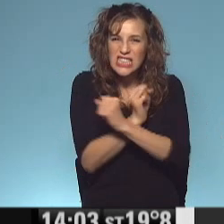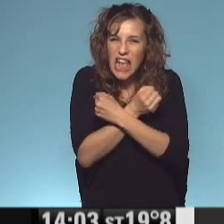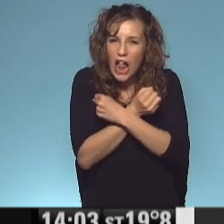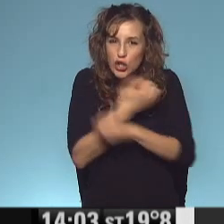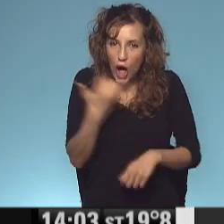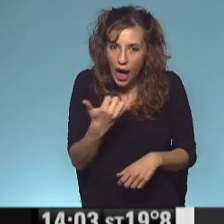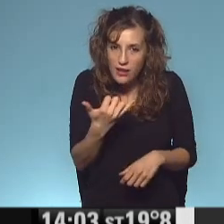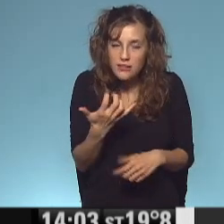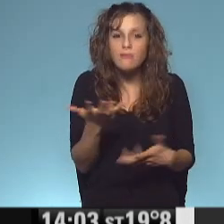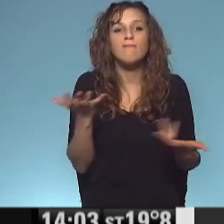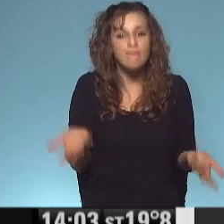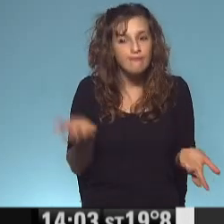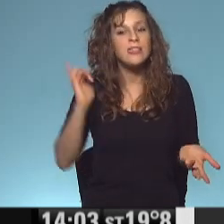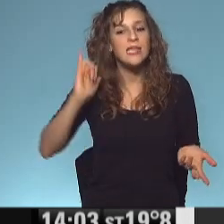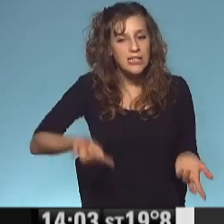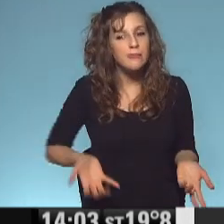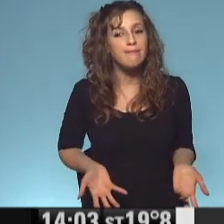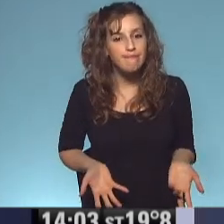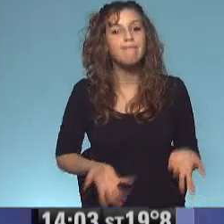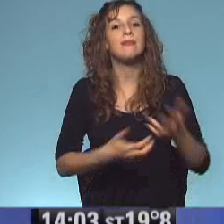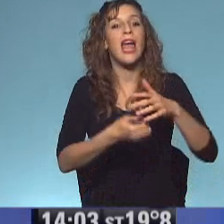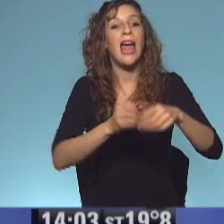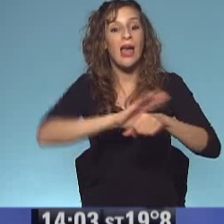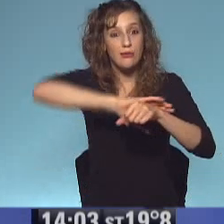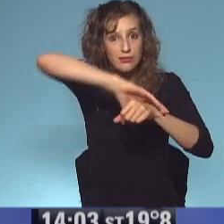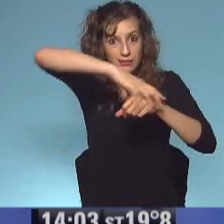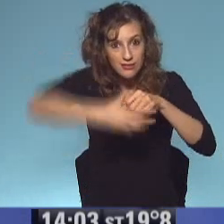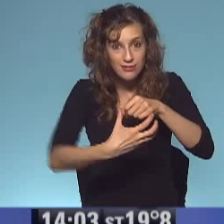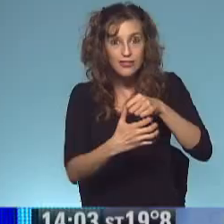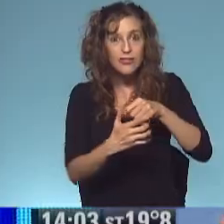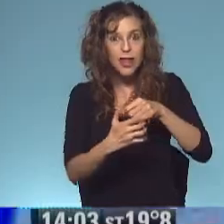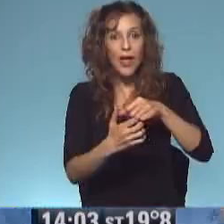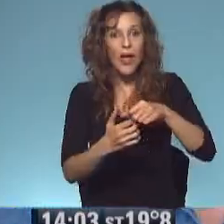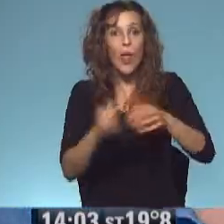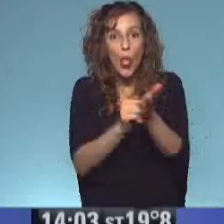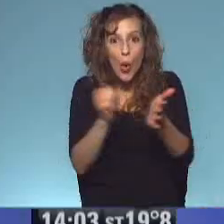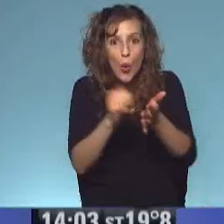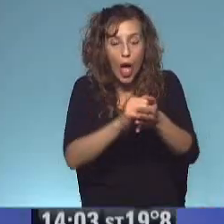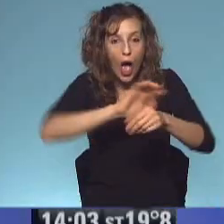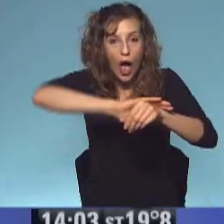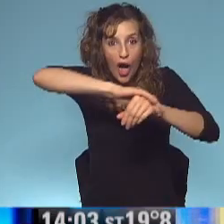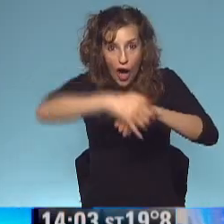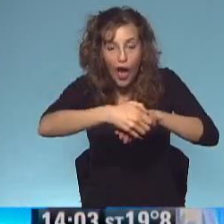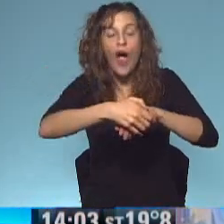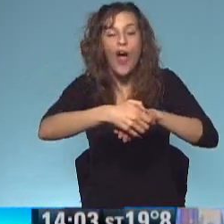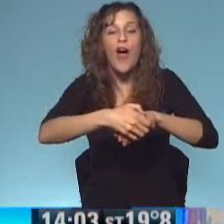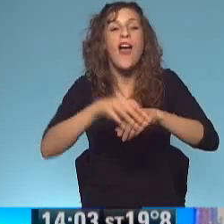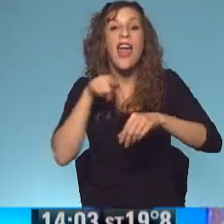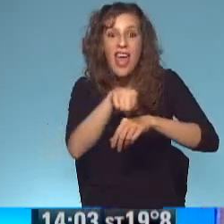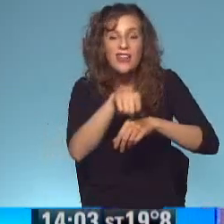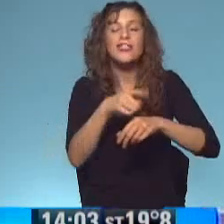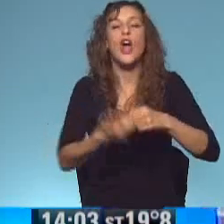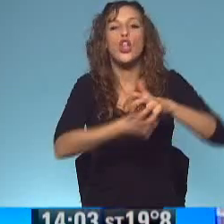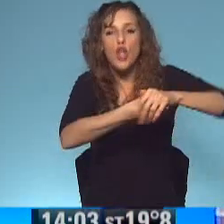bien? El caparazón es parte del esqueleto. ¡Ay, qué impresionante! Y la tortuga es un reptil